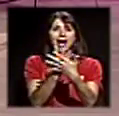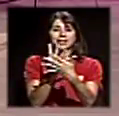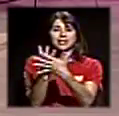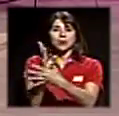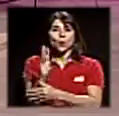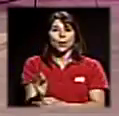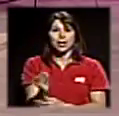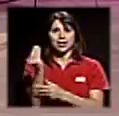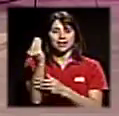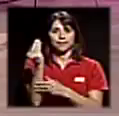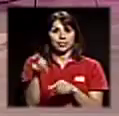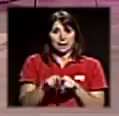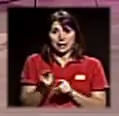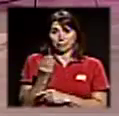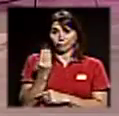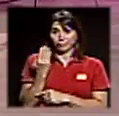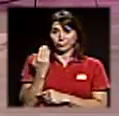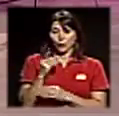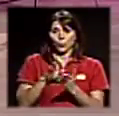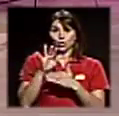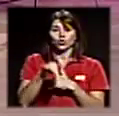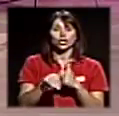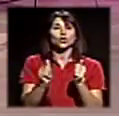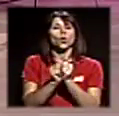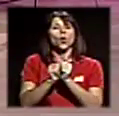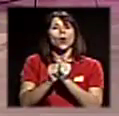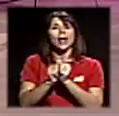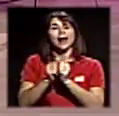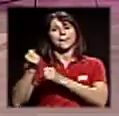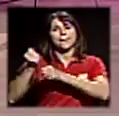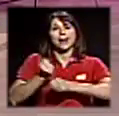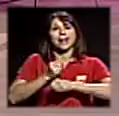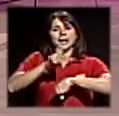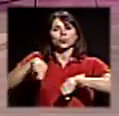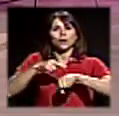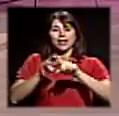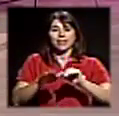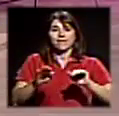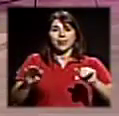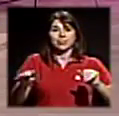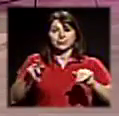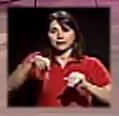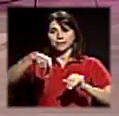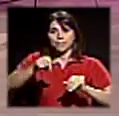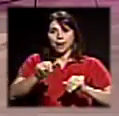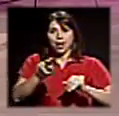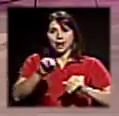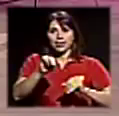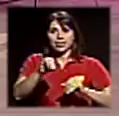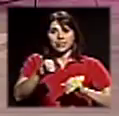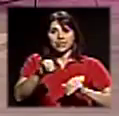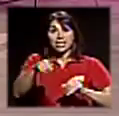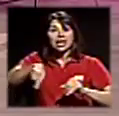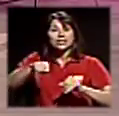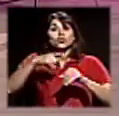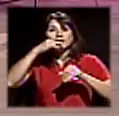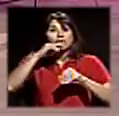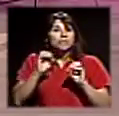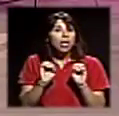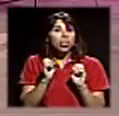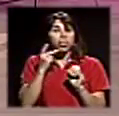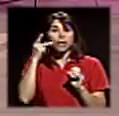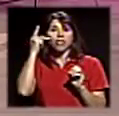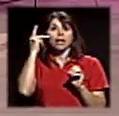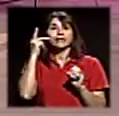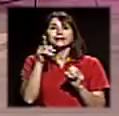un proyecto muy recientemente con el PANI, con niños que son niños que están internados, huérfanos, que